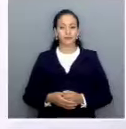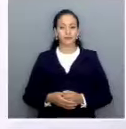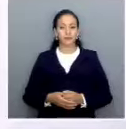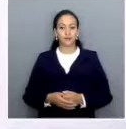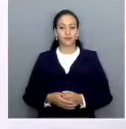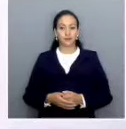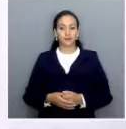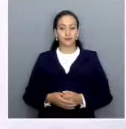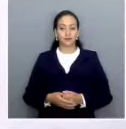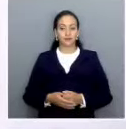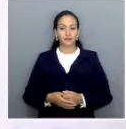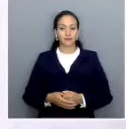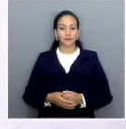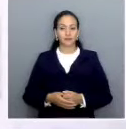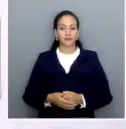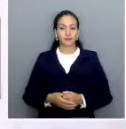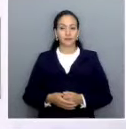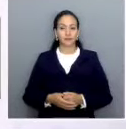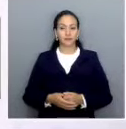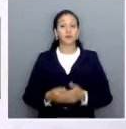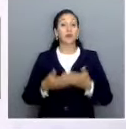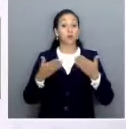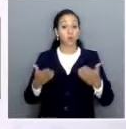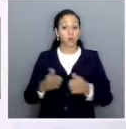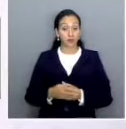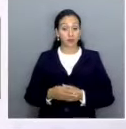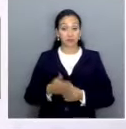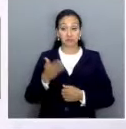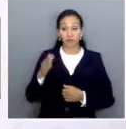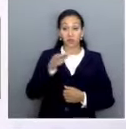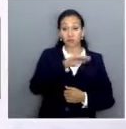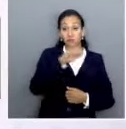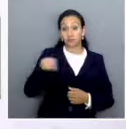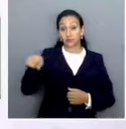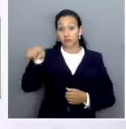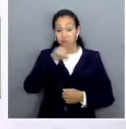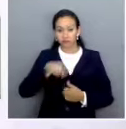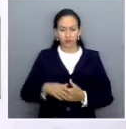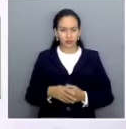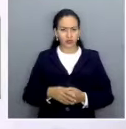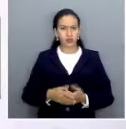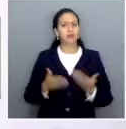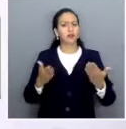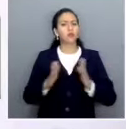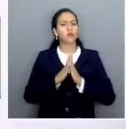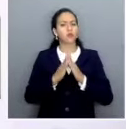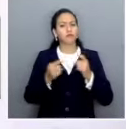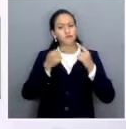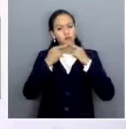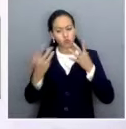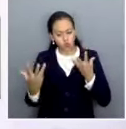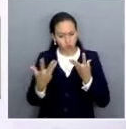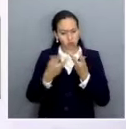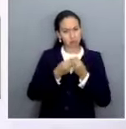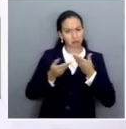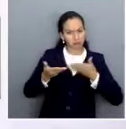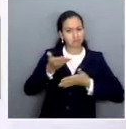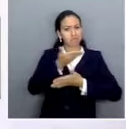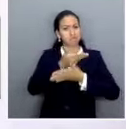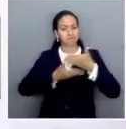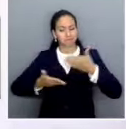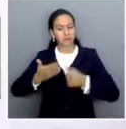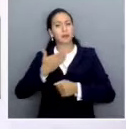Quiero hacer un llamado contundente a tener un diálogo que ponga en el centro las